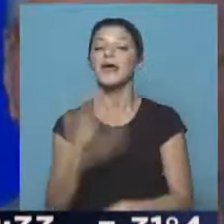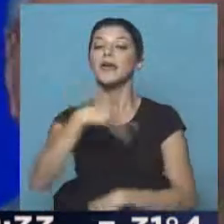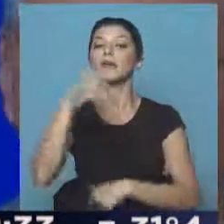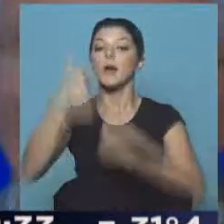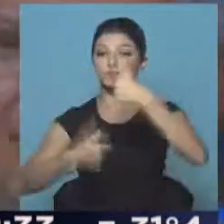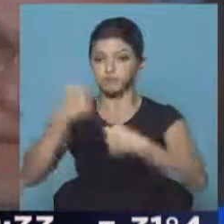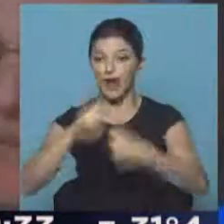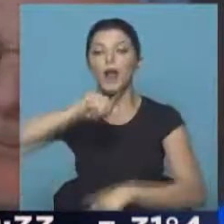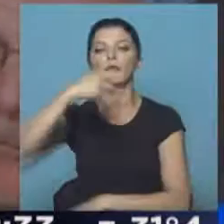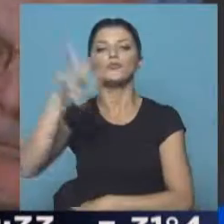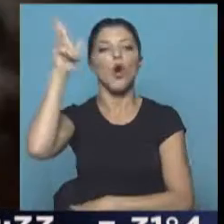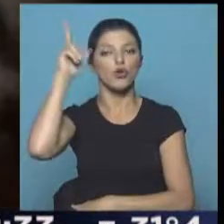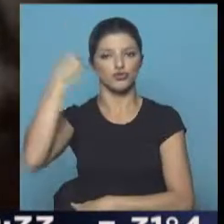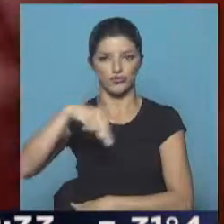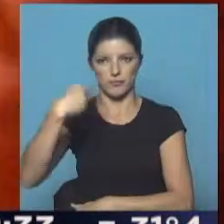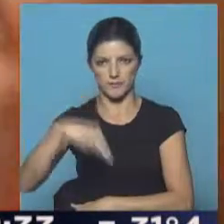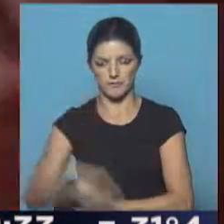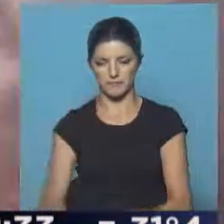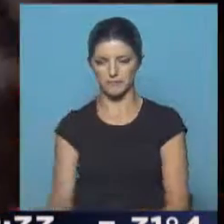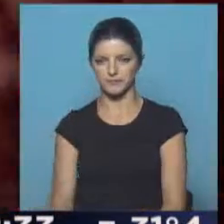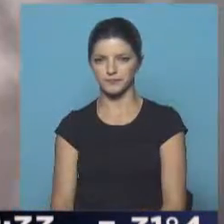el 8 de noviembre en Estados Unidos.